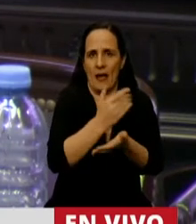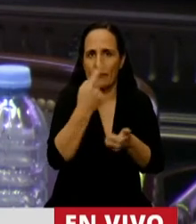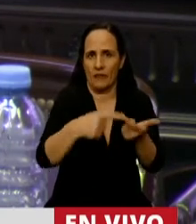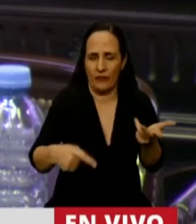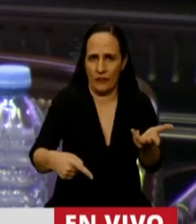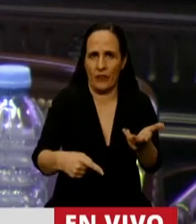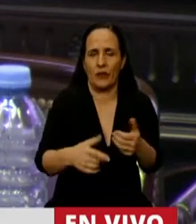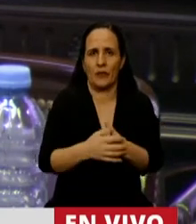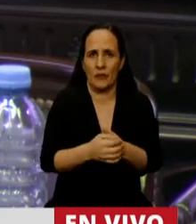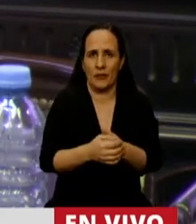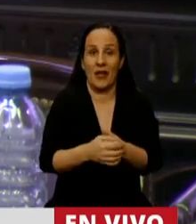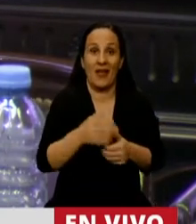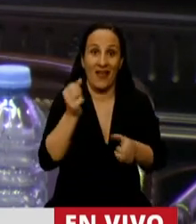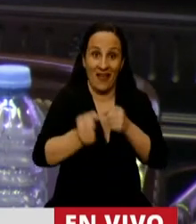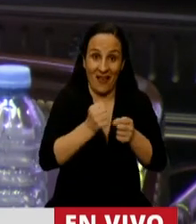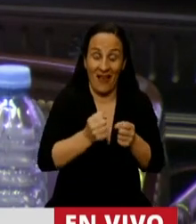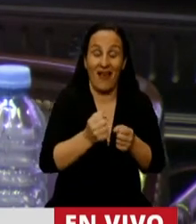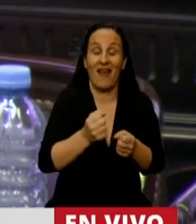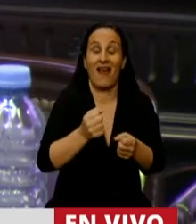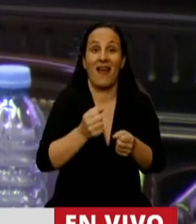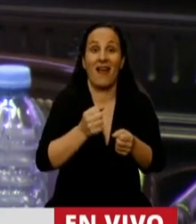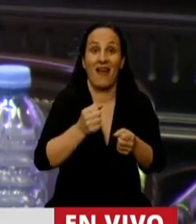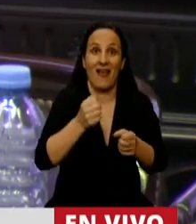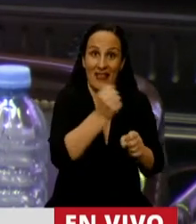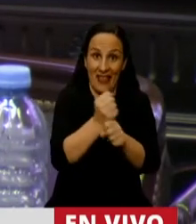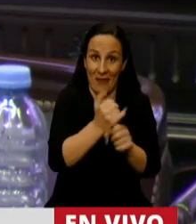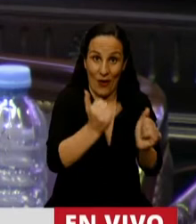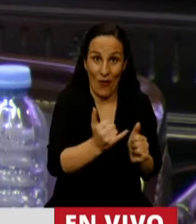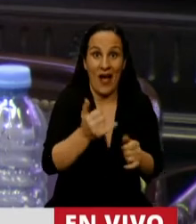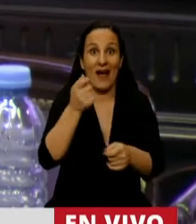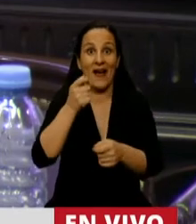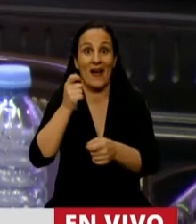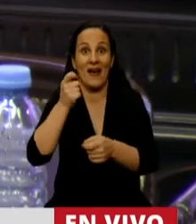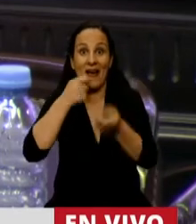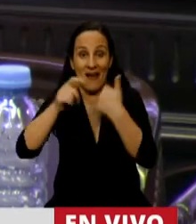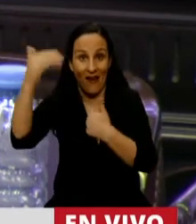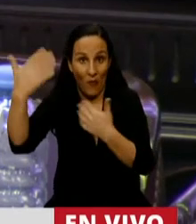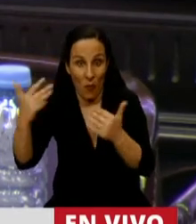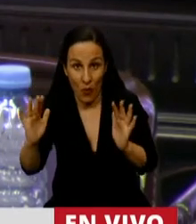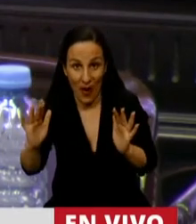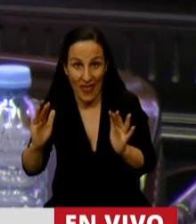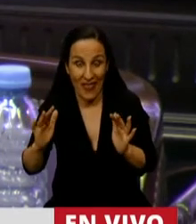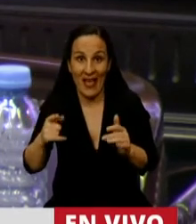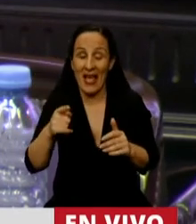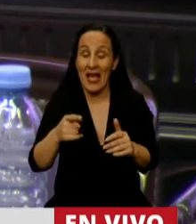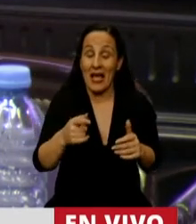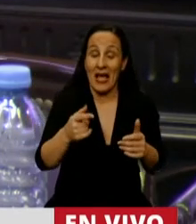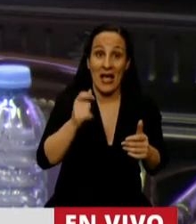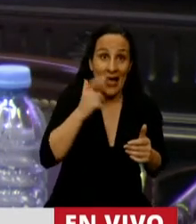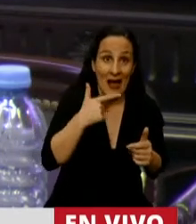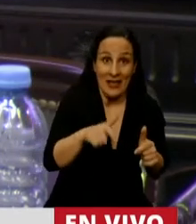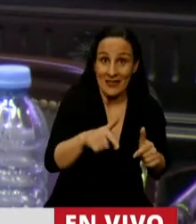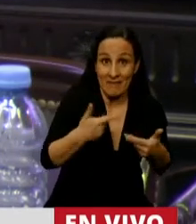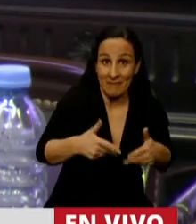para generar puestos de trabajo para exportar y si hay algo peor que pagar el costo real de la energía es no disponer de este recurso energético